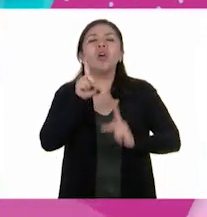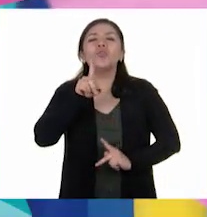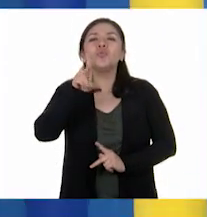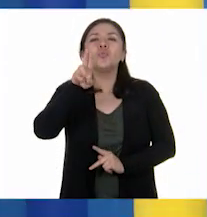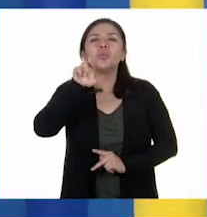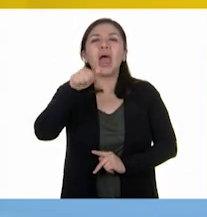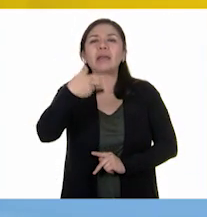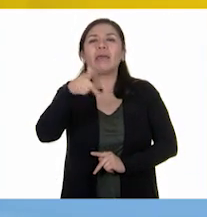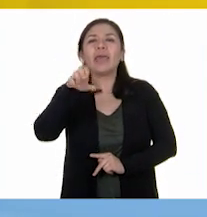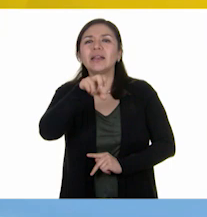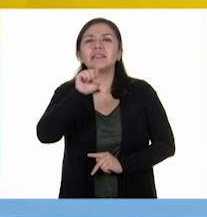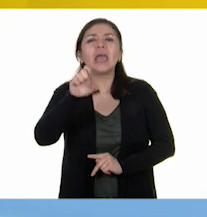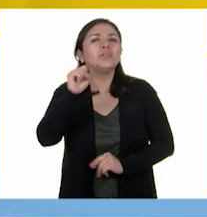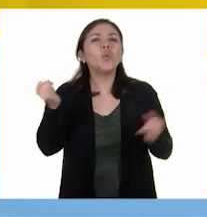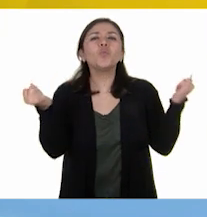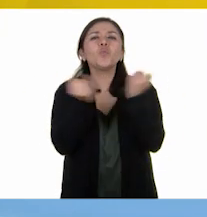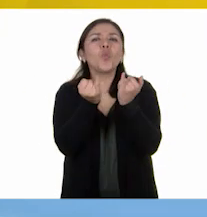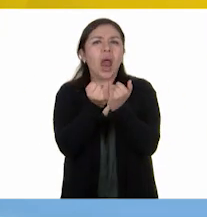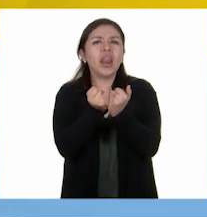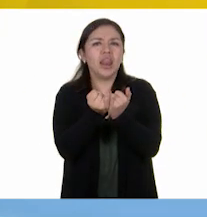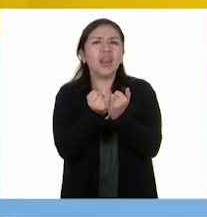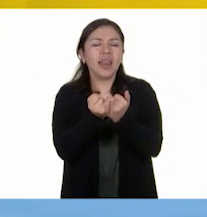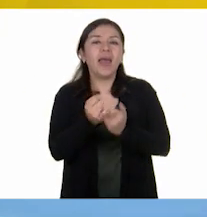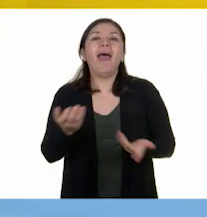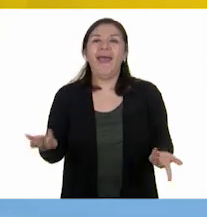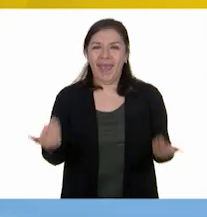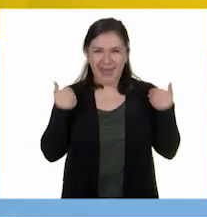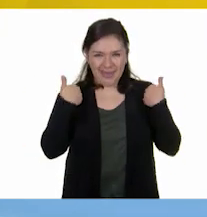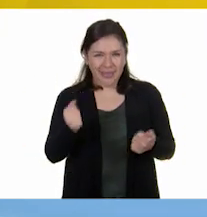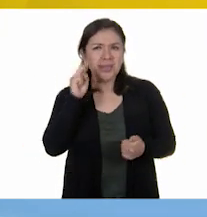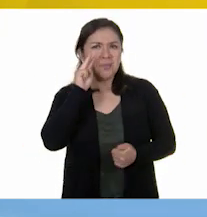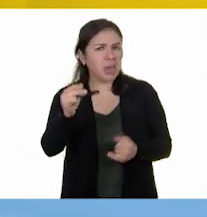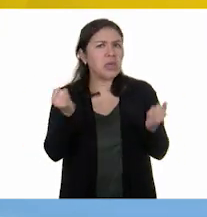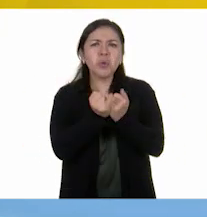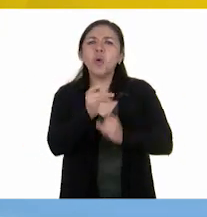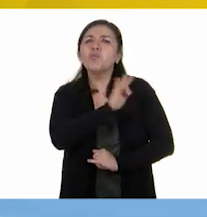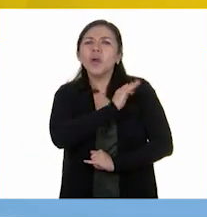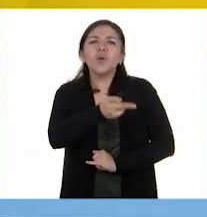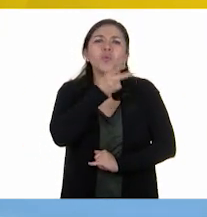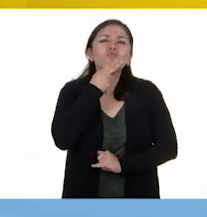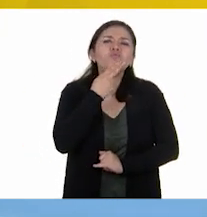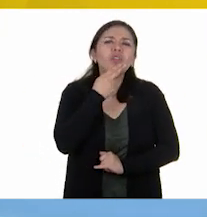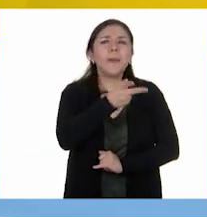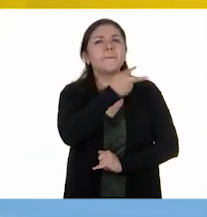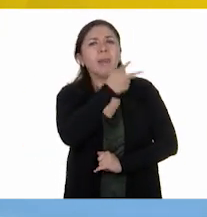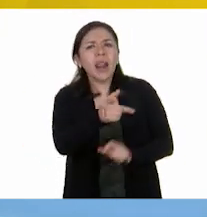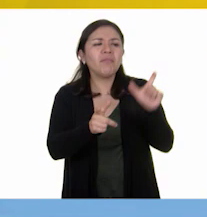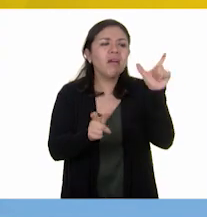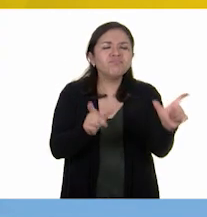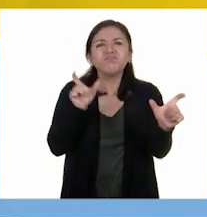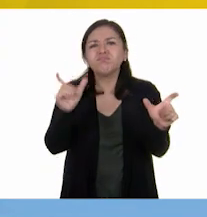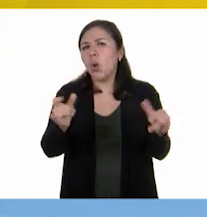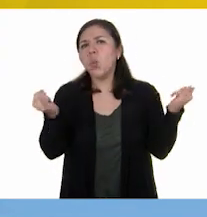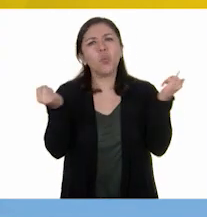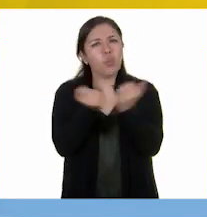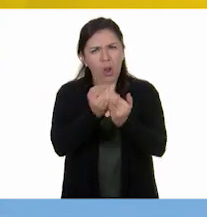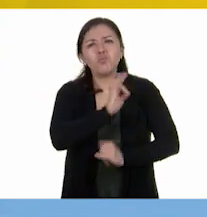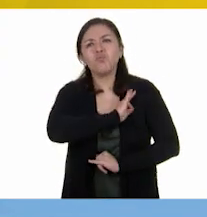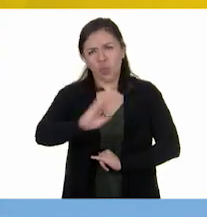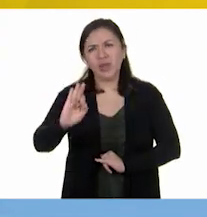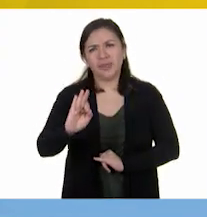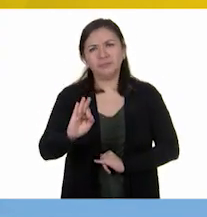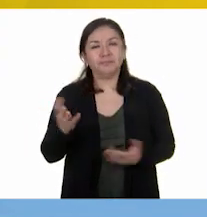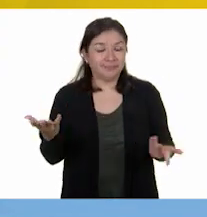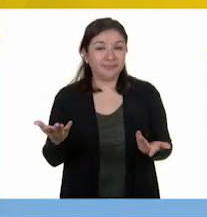da. ¡Oh! O sea que es lo mismo. Como pueden ver, es correcto utilizar duranguense y durangueño.